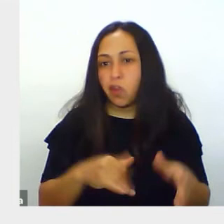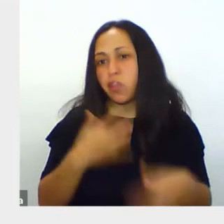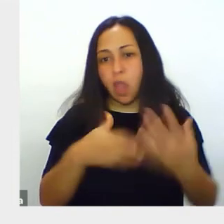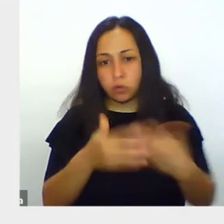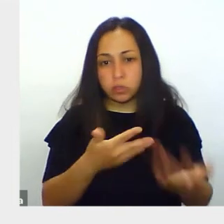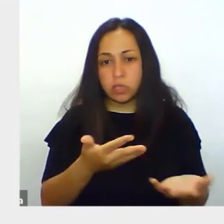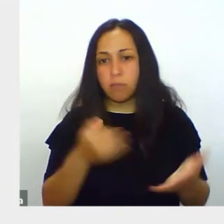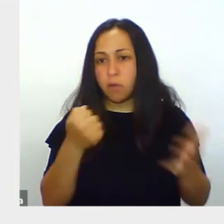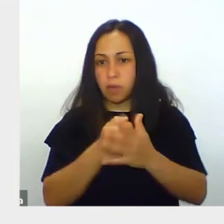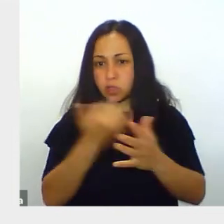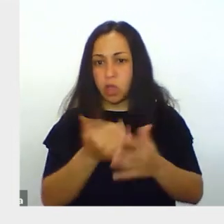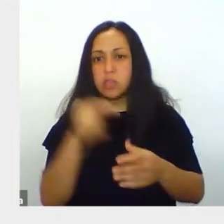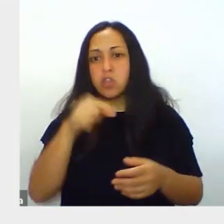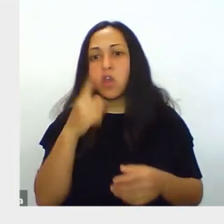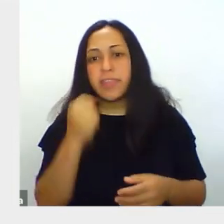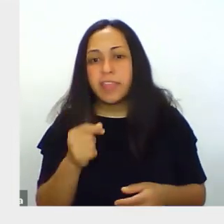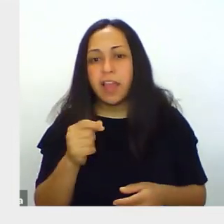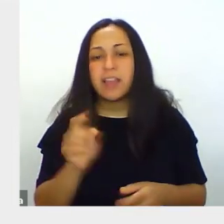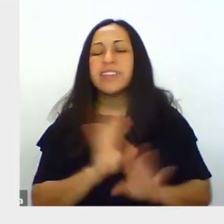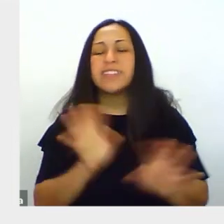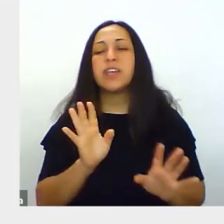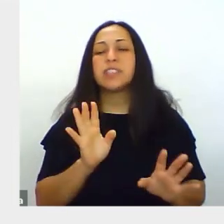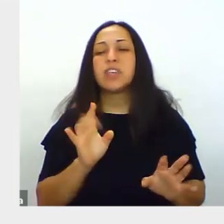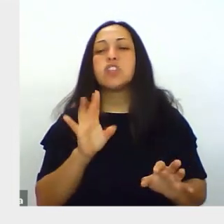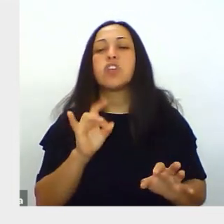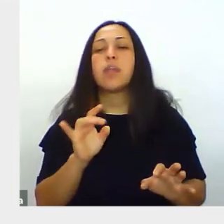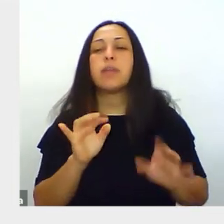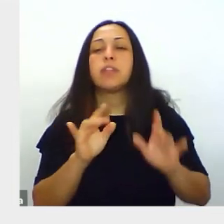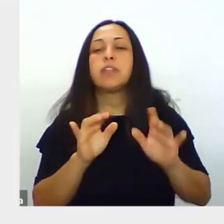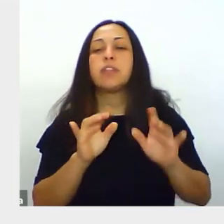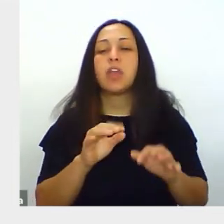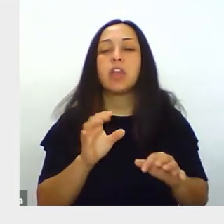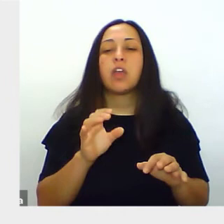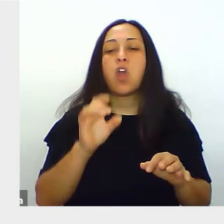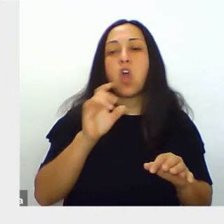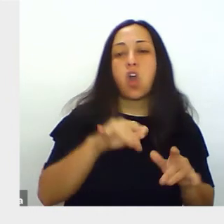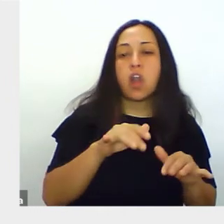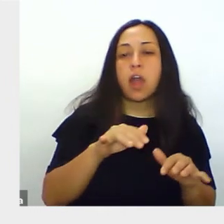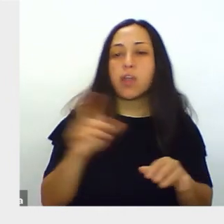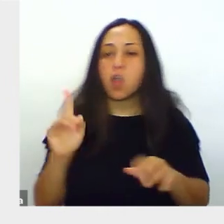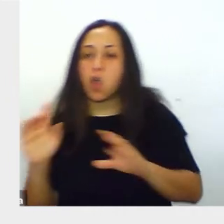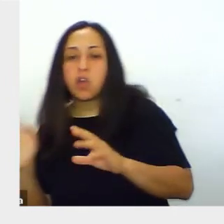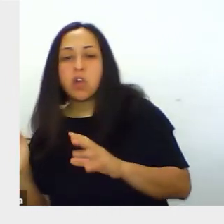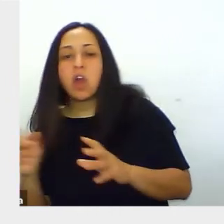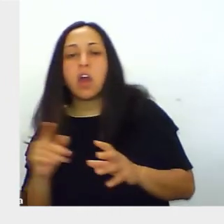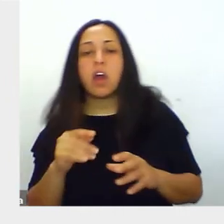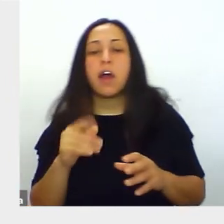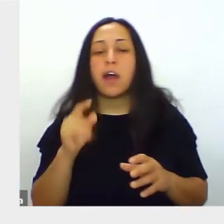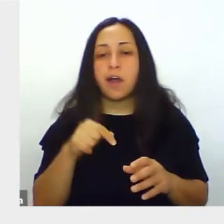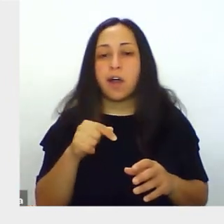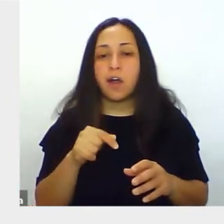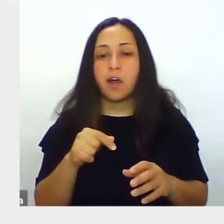personas. Entonces hoy en día la vida ya no es más solamente offline o solamente online. Nos gusta utilizar el término que la vida es